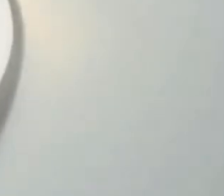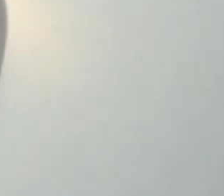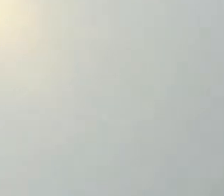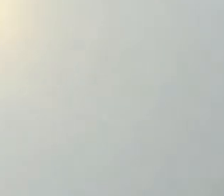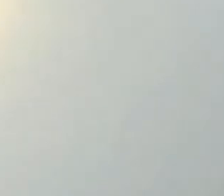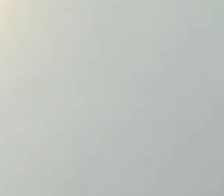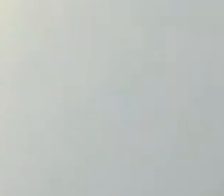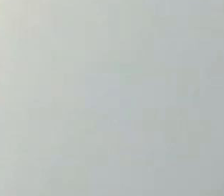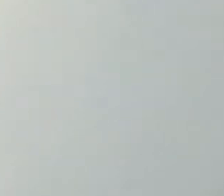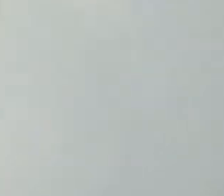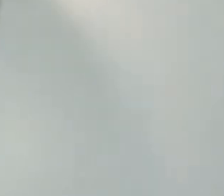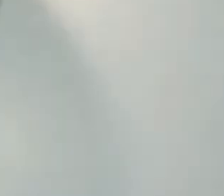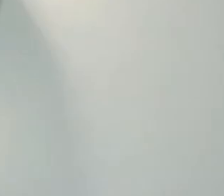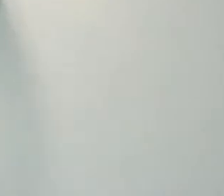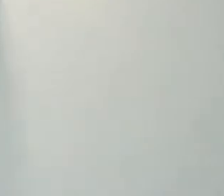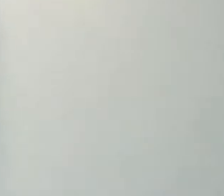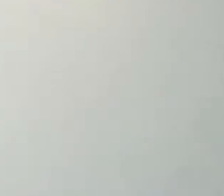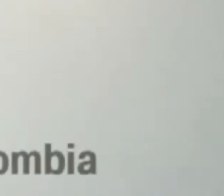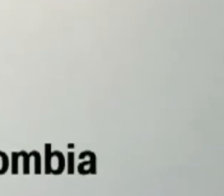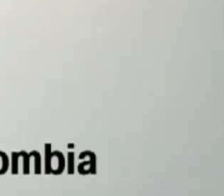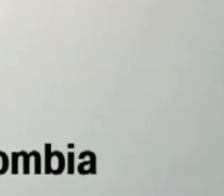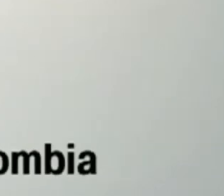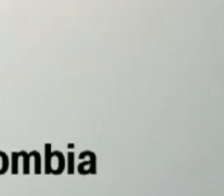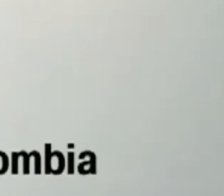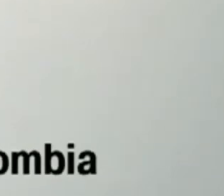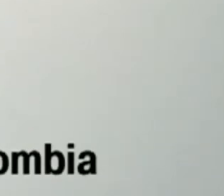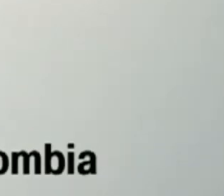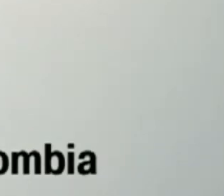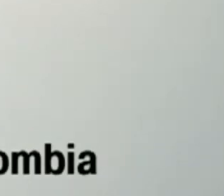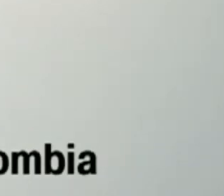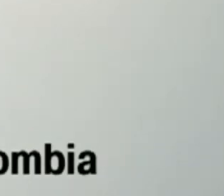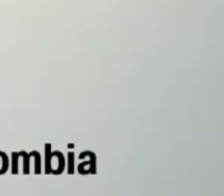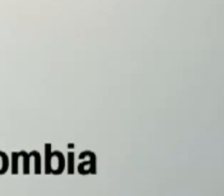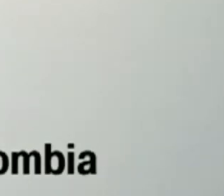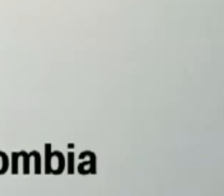El Machín Gourmet, ahora en su nueva sede en el barrio Colombia.